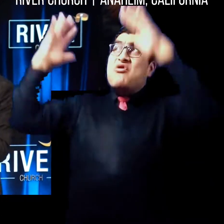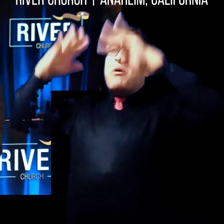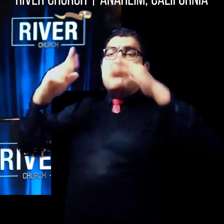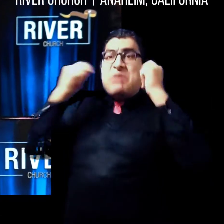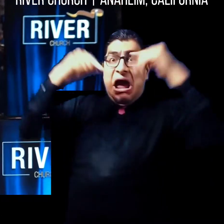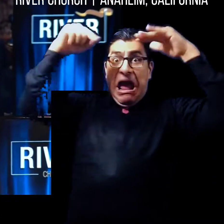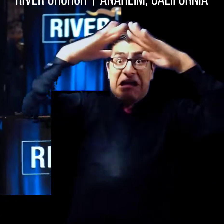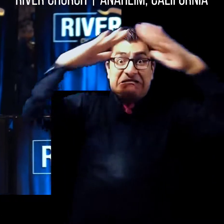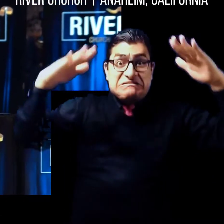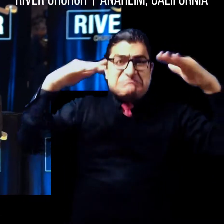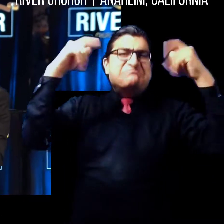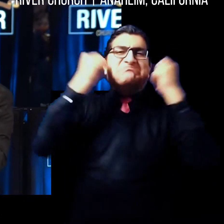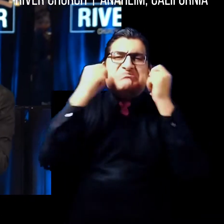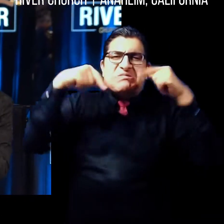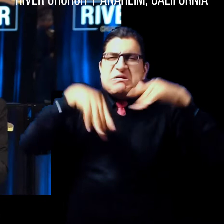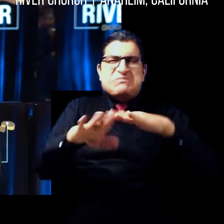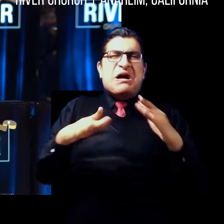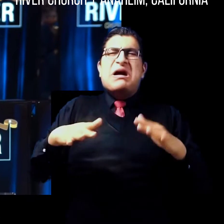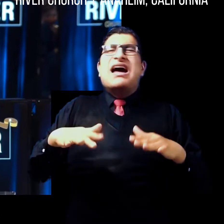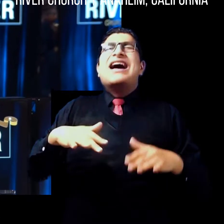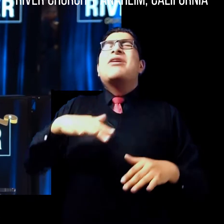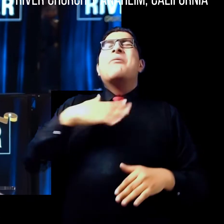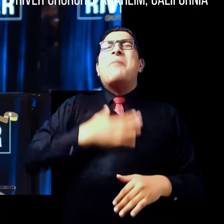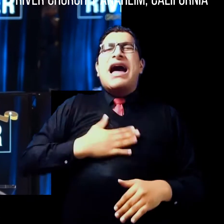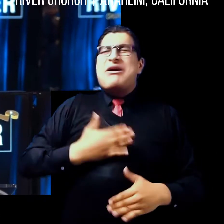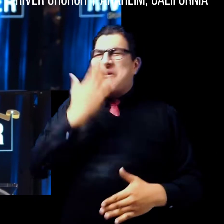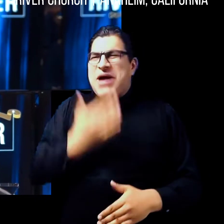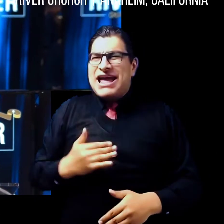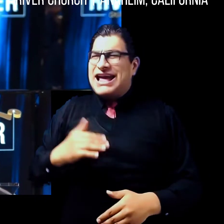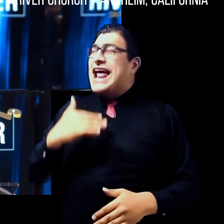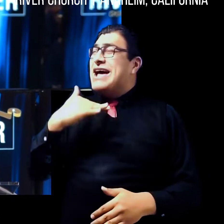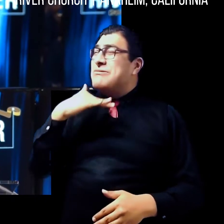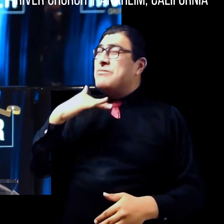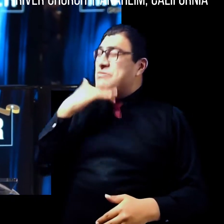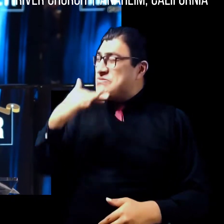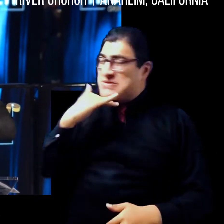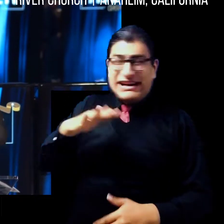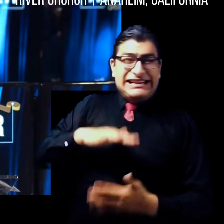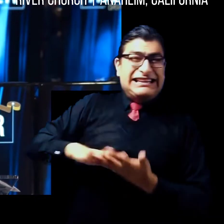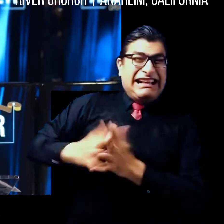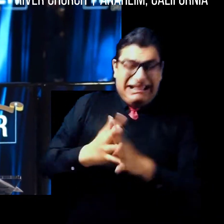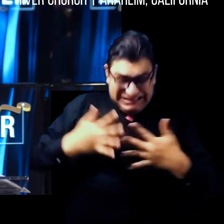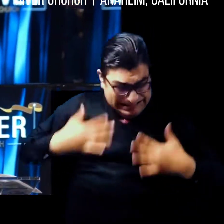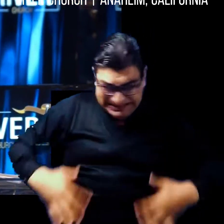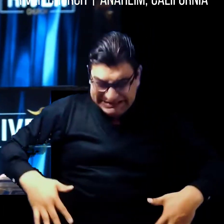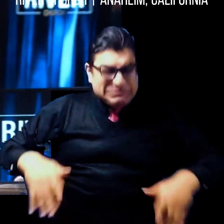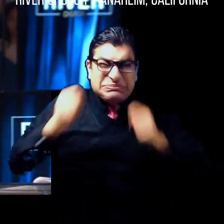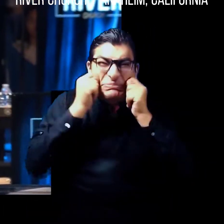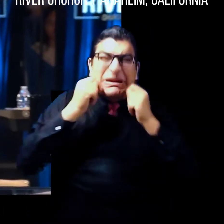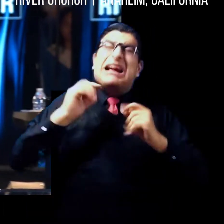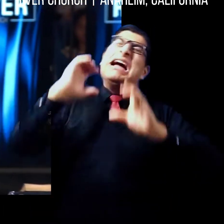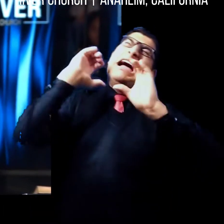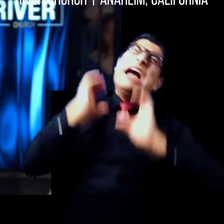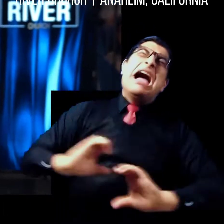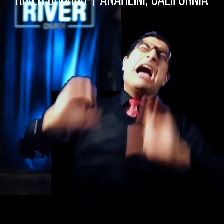afuera, sin baño, embarrado hasta los ojos, y sin embargo cantas con una alegría que jamás he